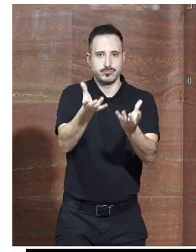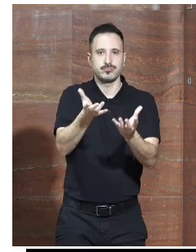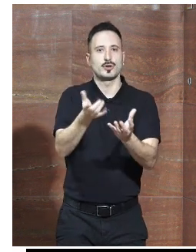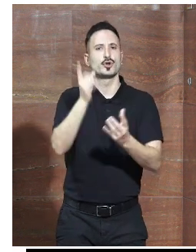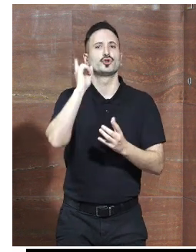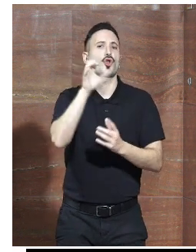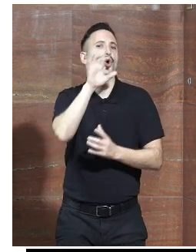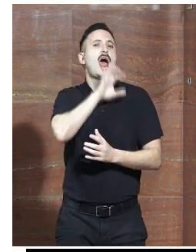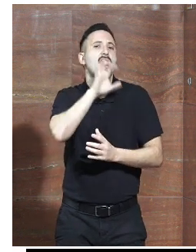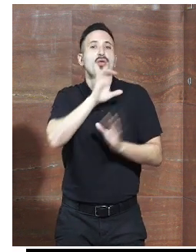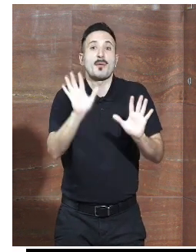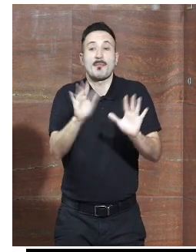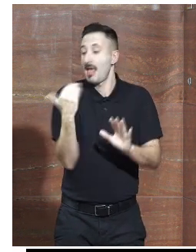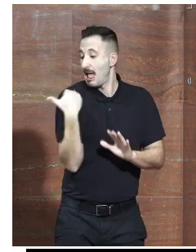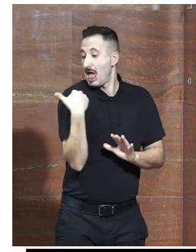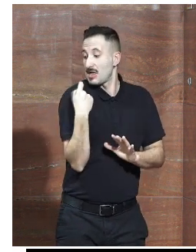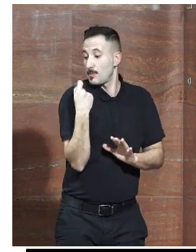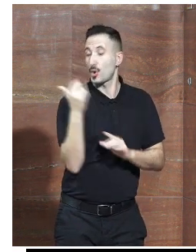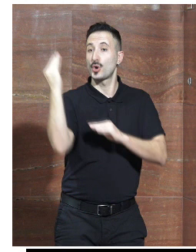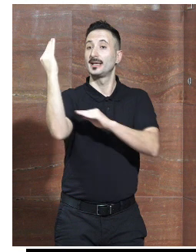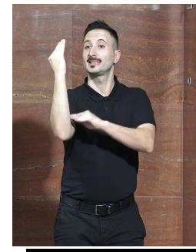modo anecdótico que hasta hace poco señalización